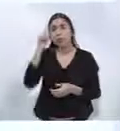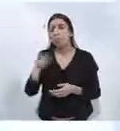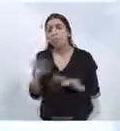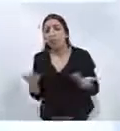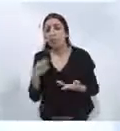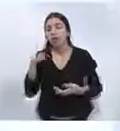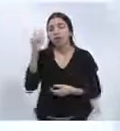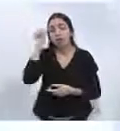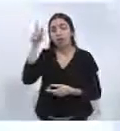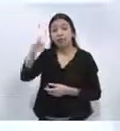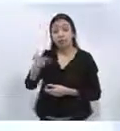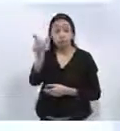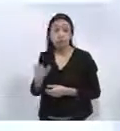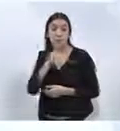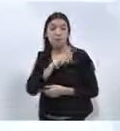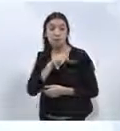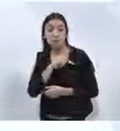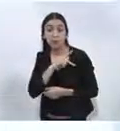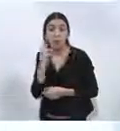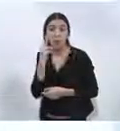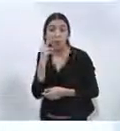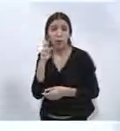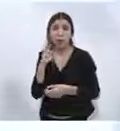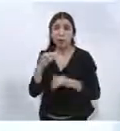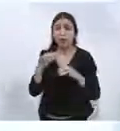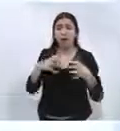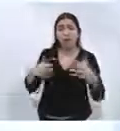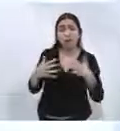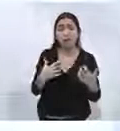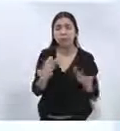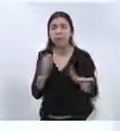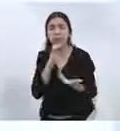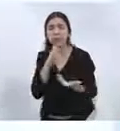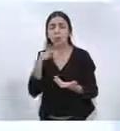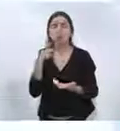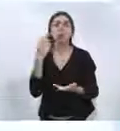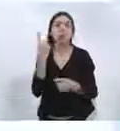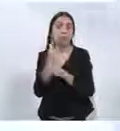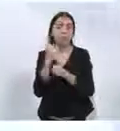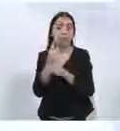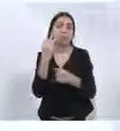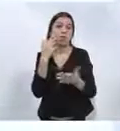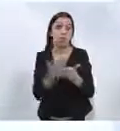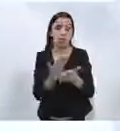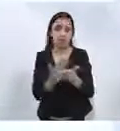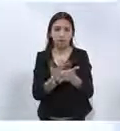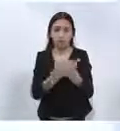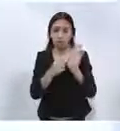utilice ese productor que fue afectado, ¿verdad? Tiene que demostrar que está afectado. Esa línea es una